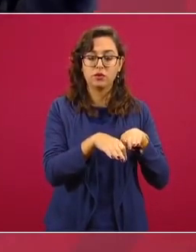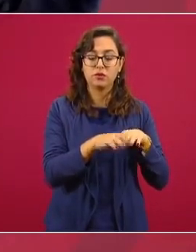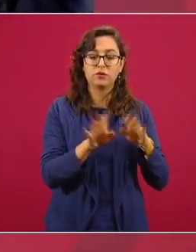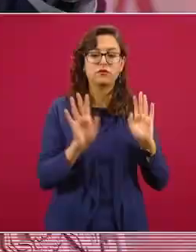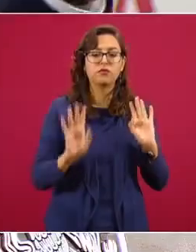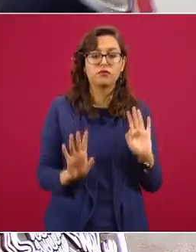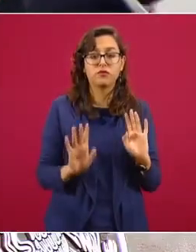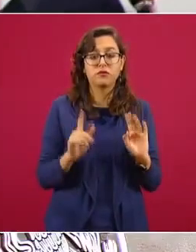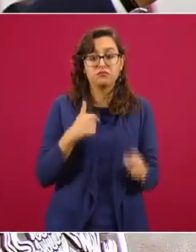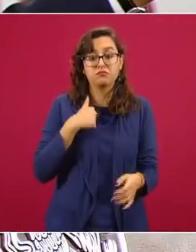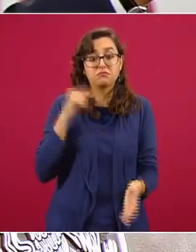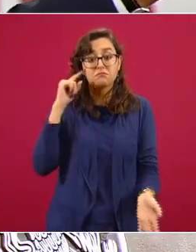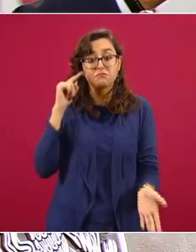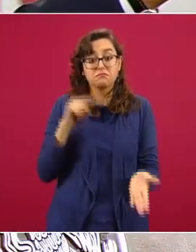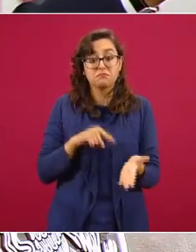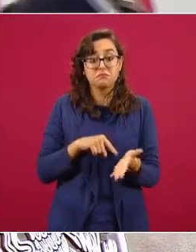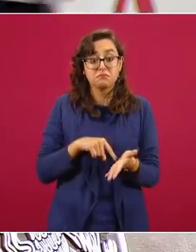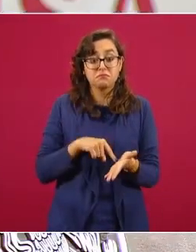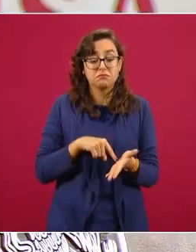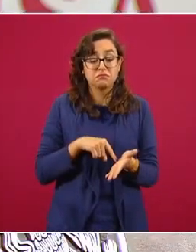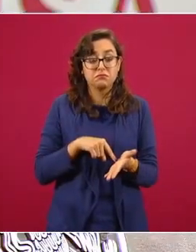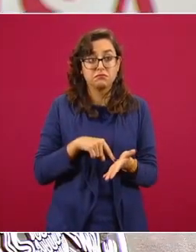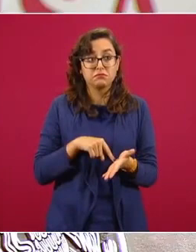yo lo considero que